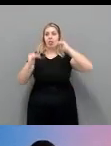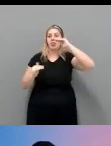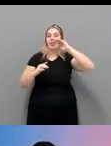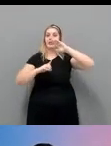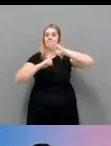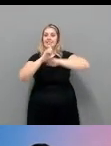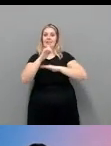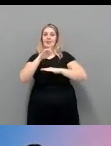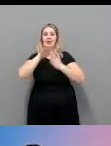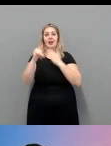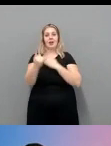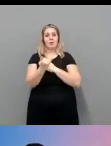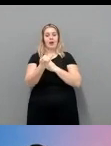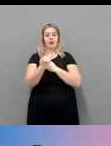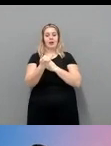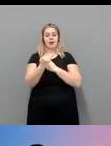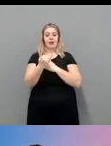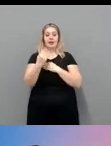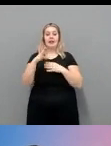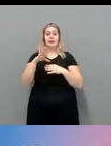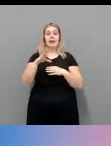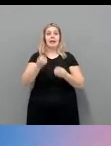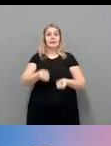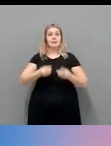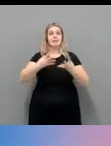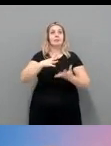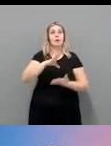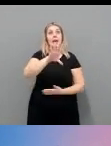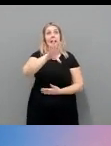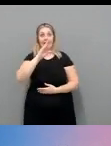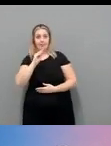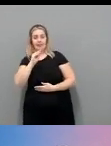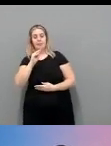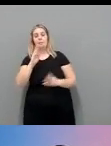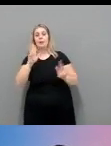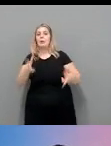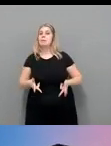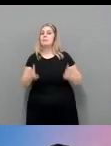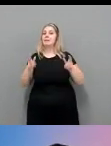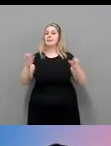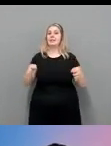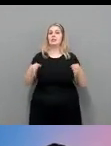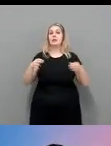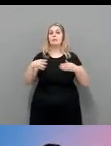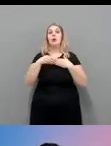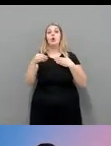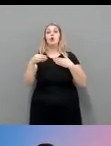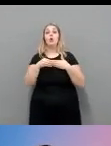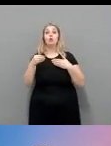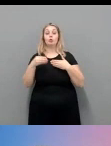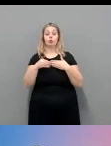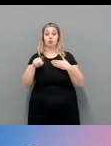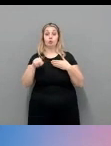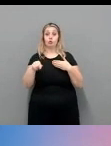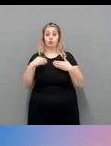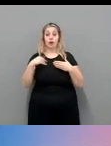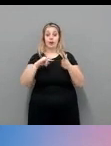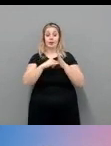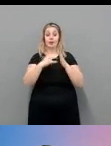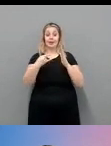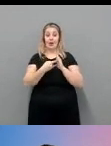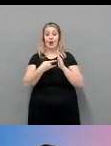del lenguaje expresivo y receptivo, permitiendo siempre a los usuarios de esta